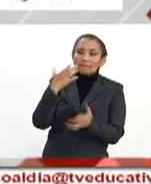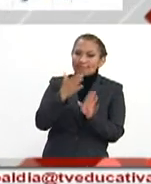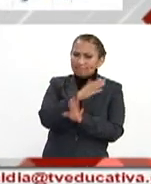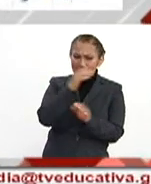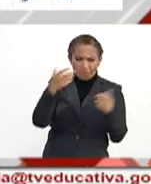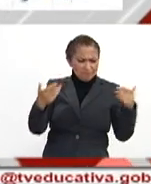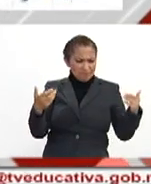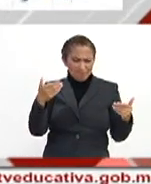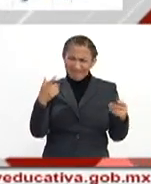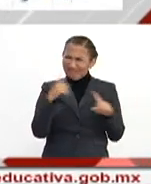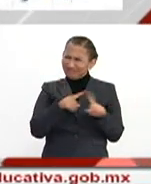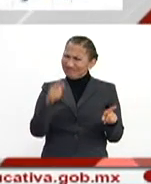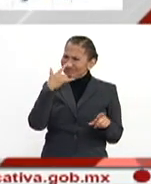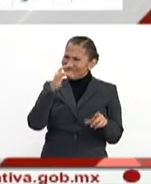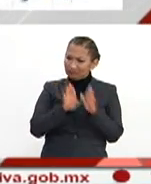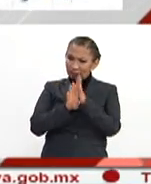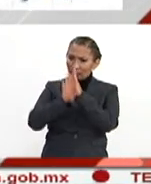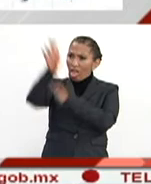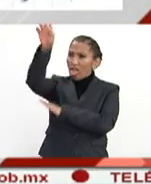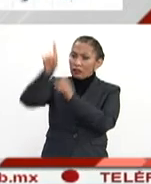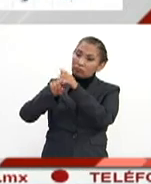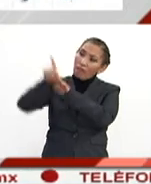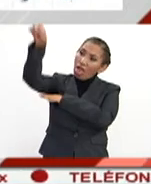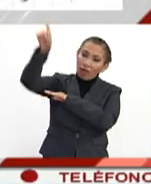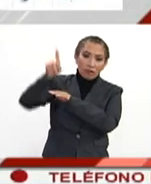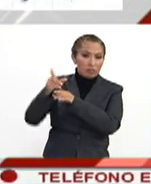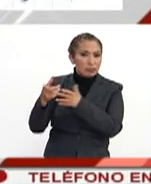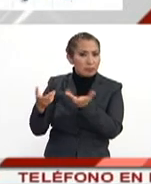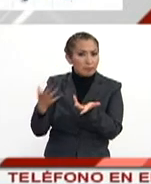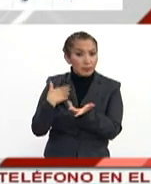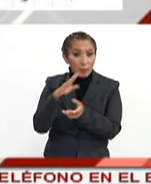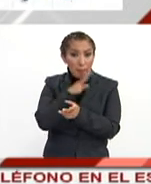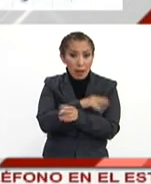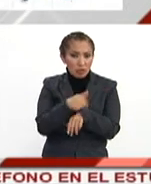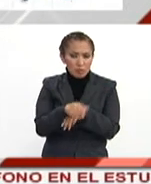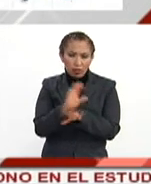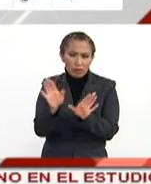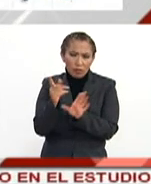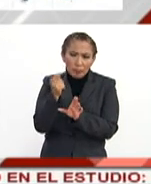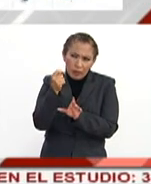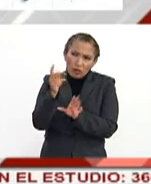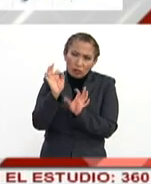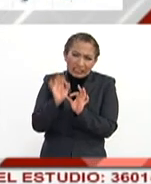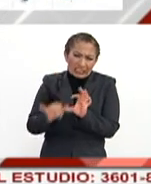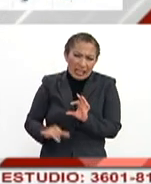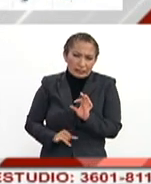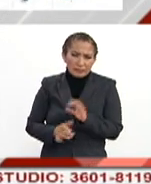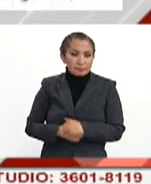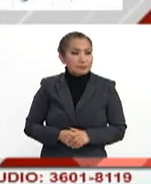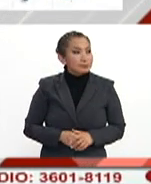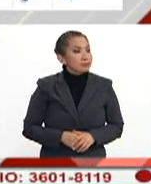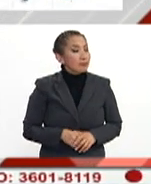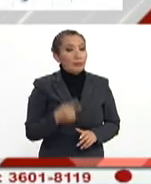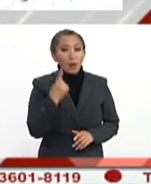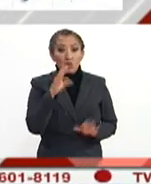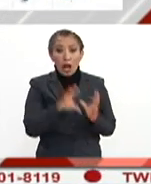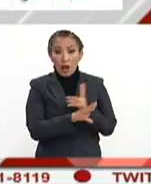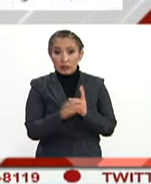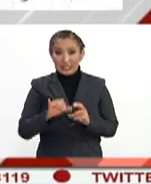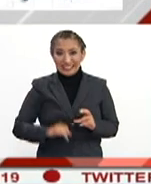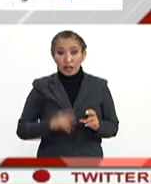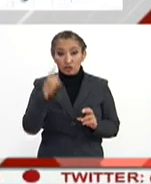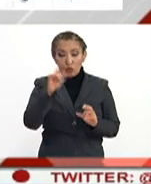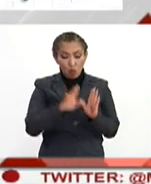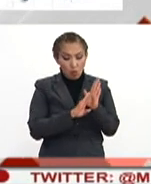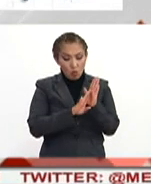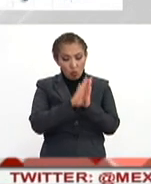resto. No lo hace necesariamente un mal dato, ¿no? Y aquí un punto interesante, el crecimiento que tú